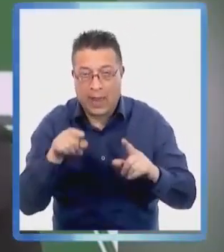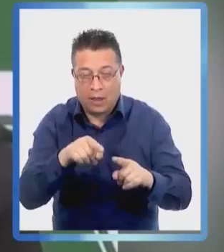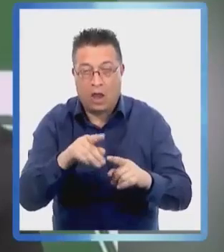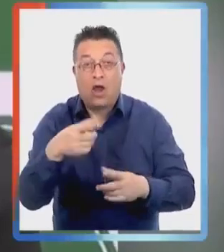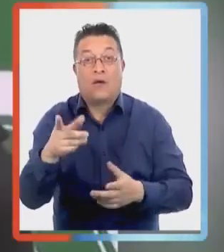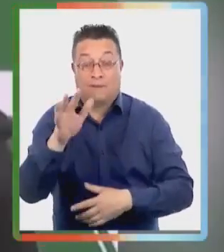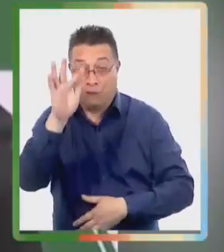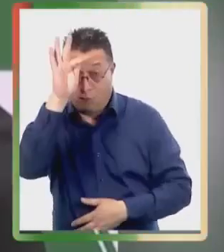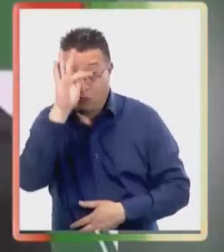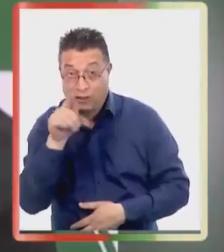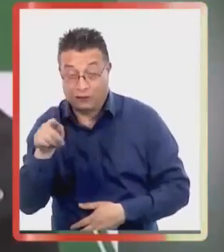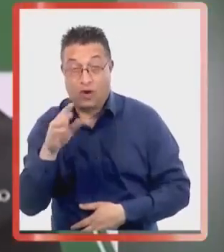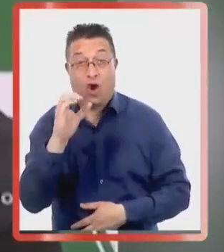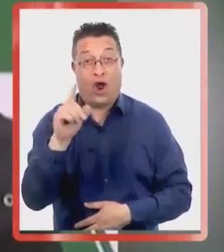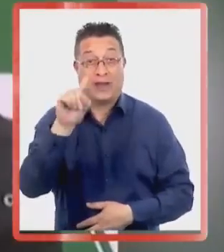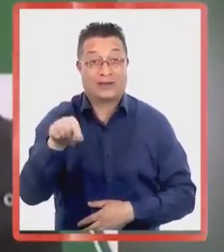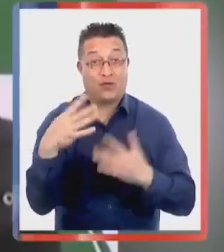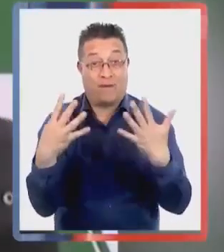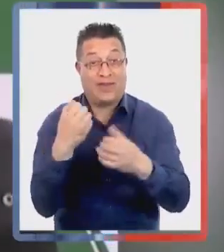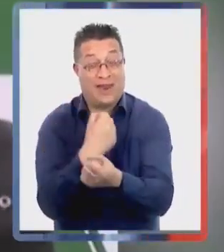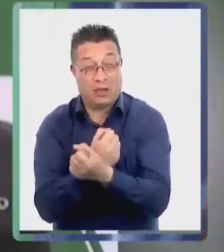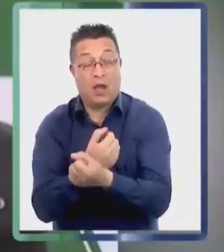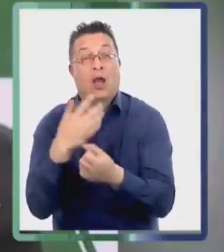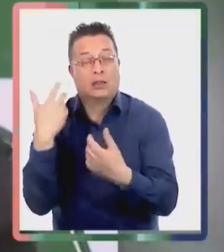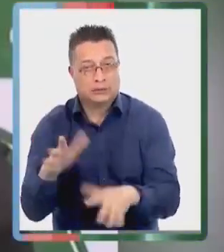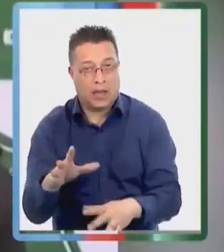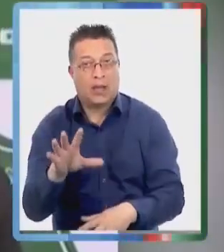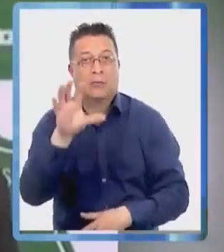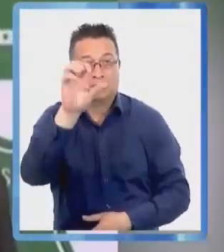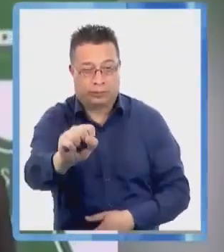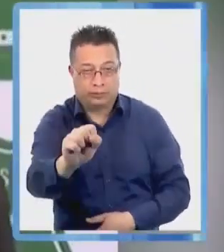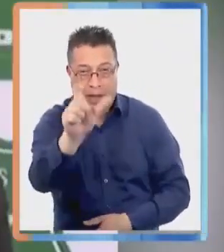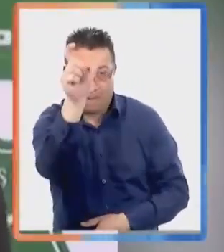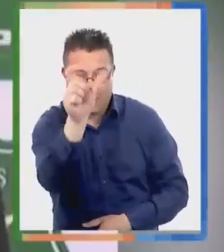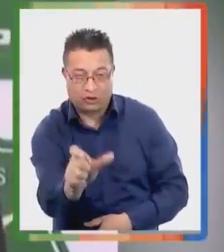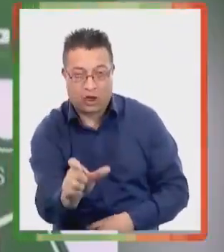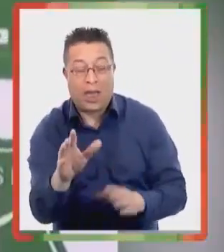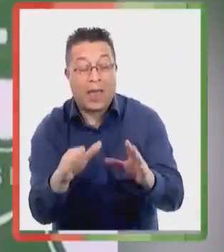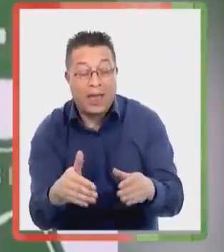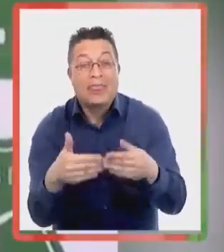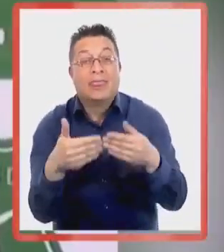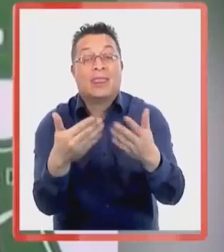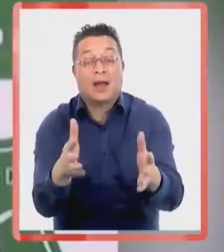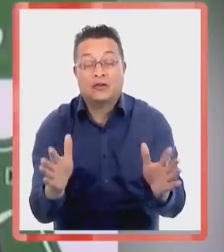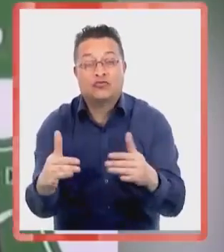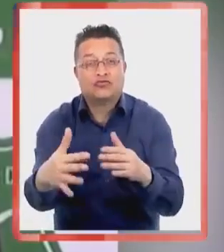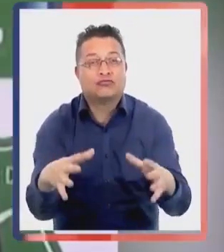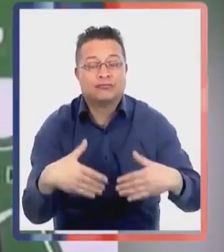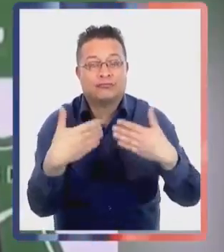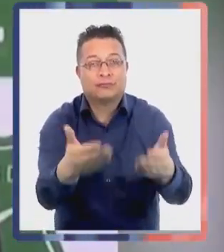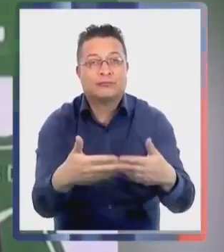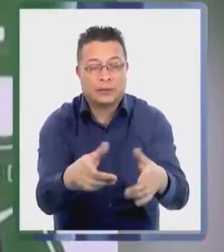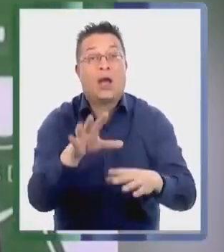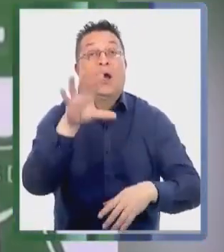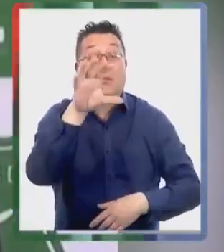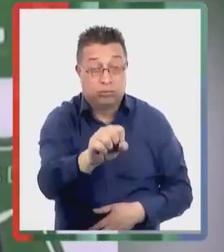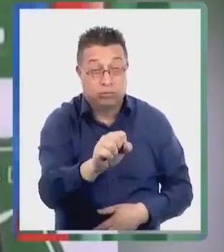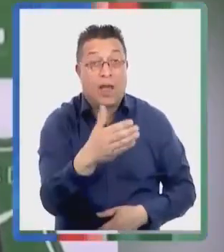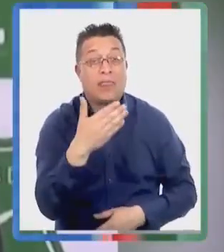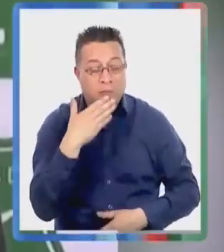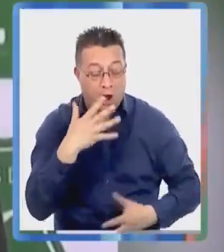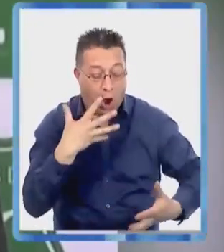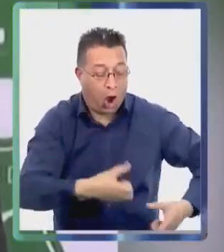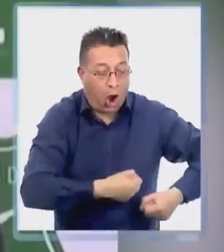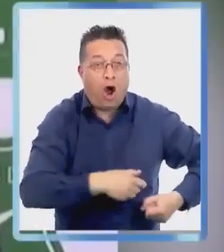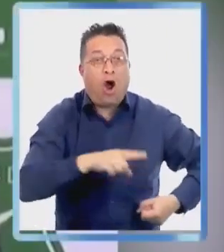del personal del OS9 logró dar con la persona a quien se le habían entregado estas especies y fue sorprendida además poseyéndolos